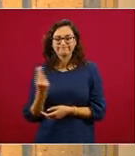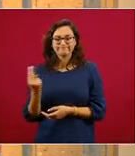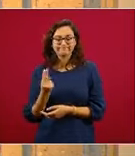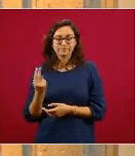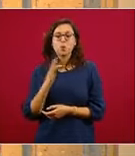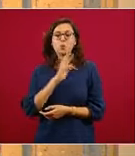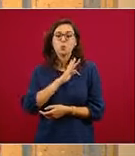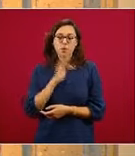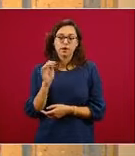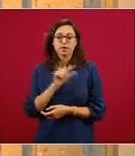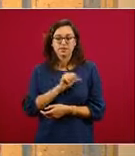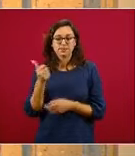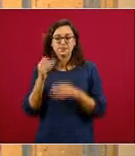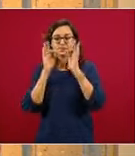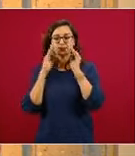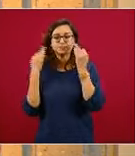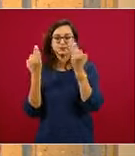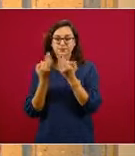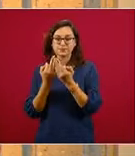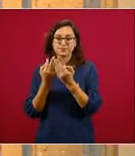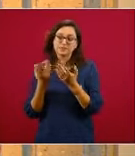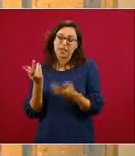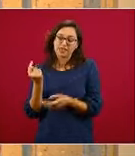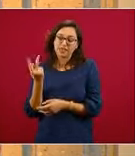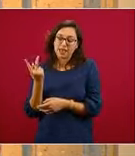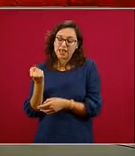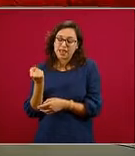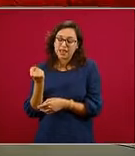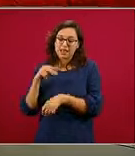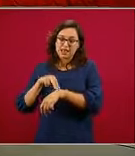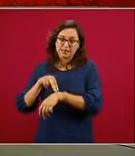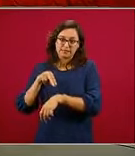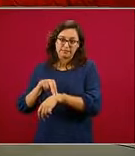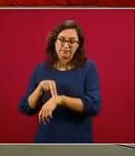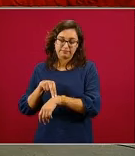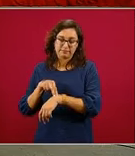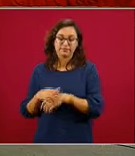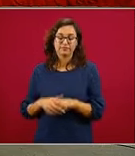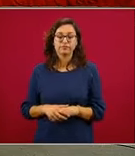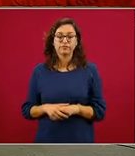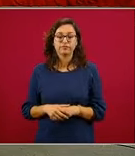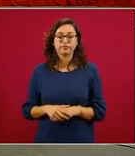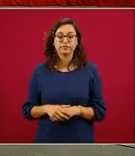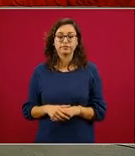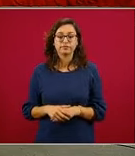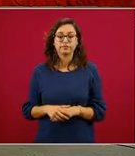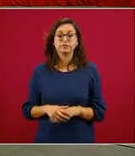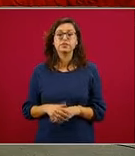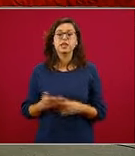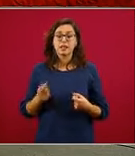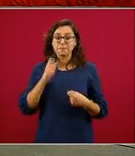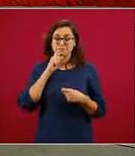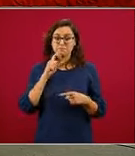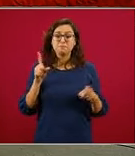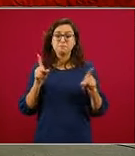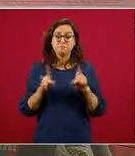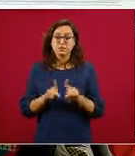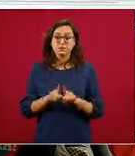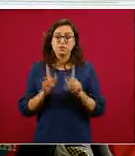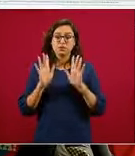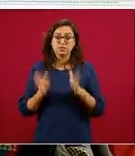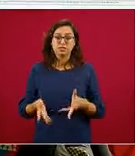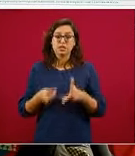encontrarse algunas otras alternativas como la telemedicina. Además, les comentaba hace unos momentos, hemos estado incorporando